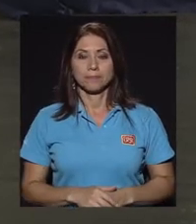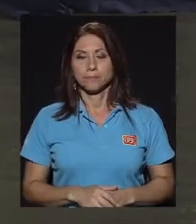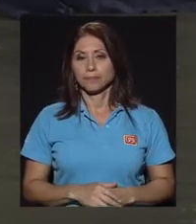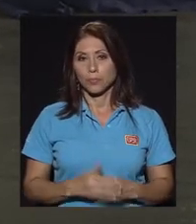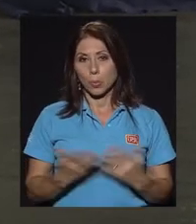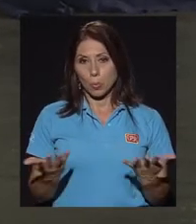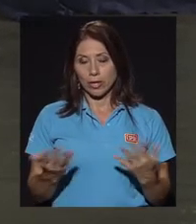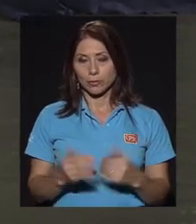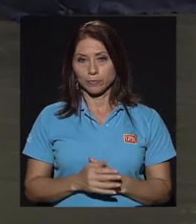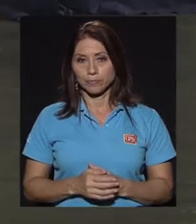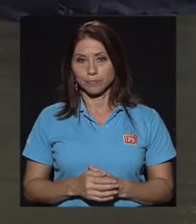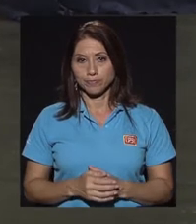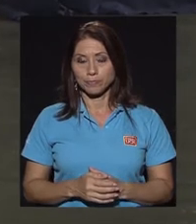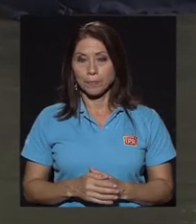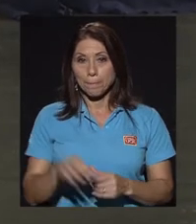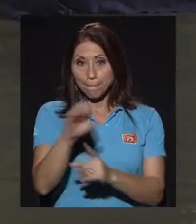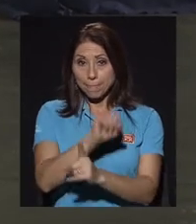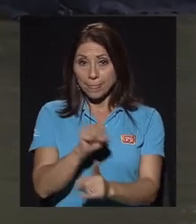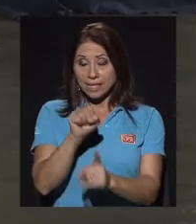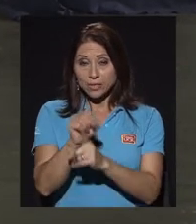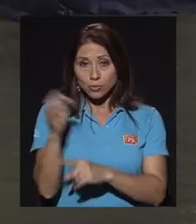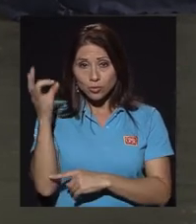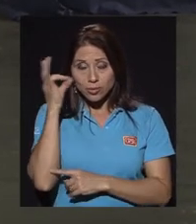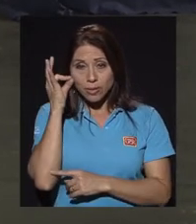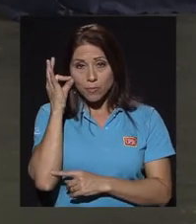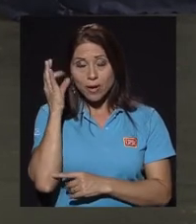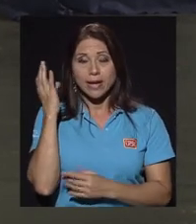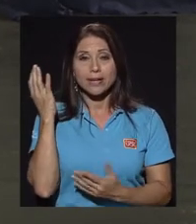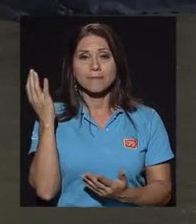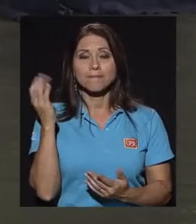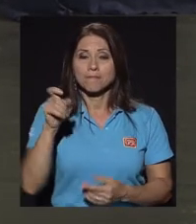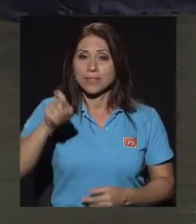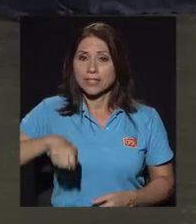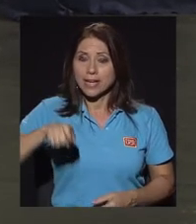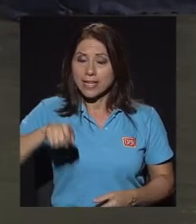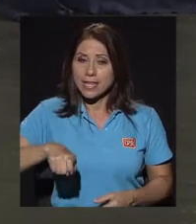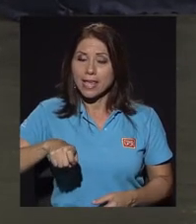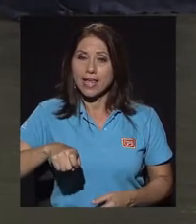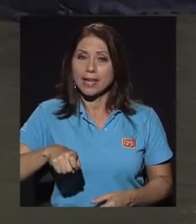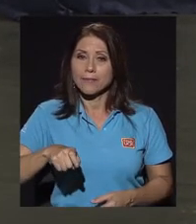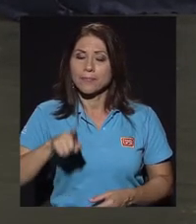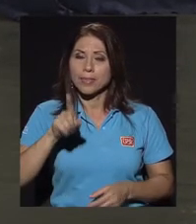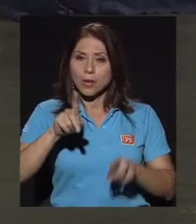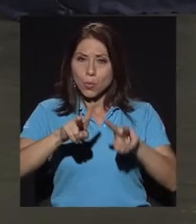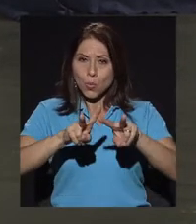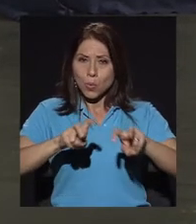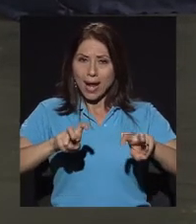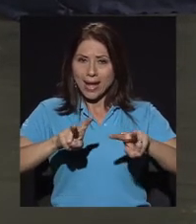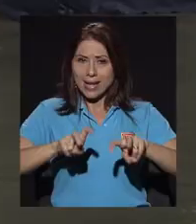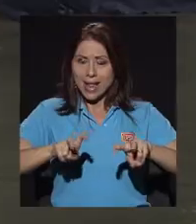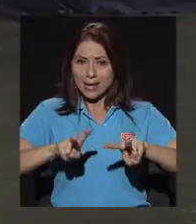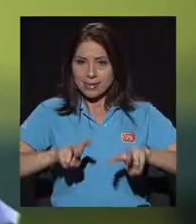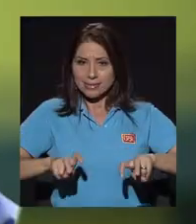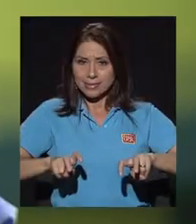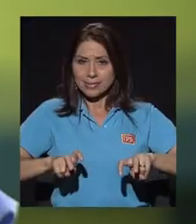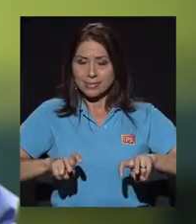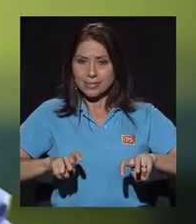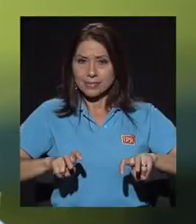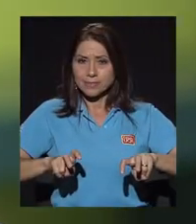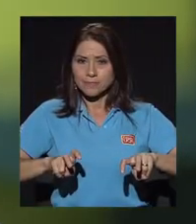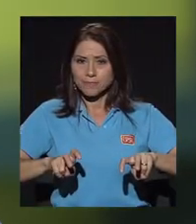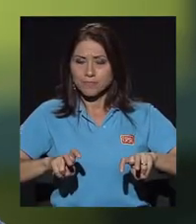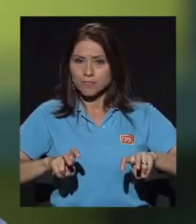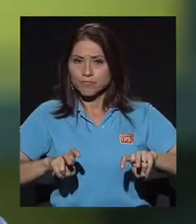Bueno, la situación de la mujer requiere un análisis